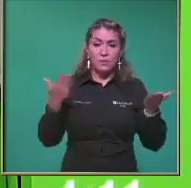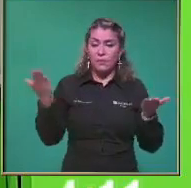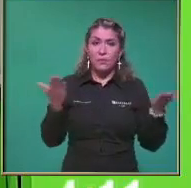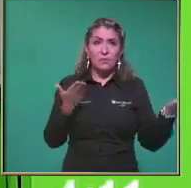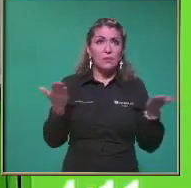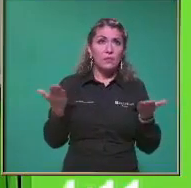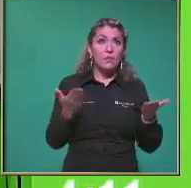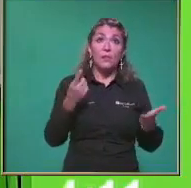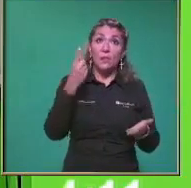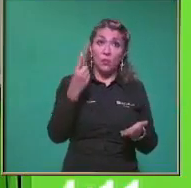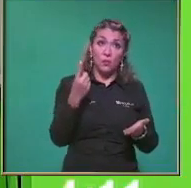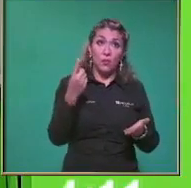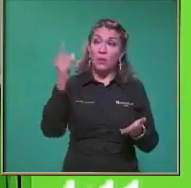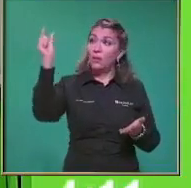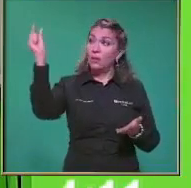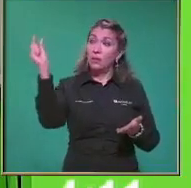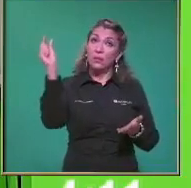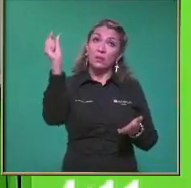dije, unas tenían